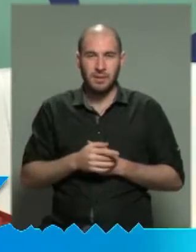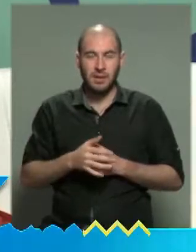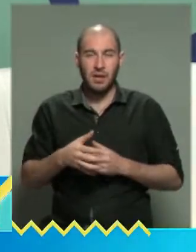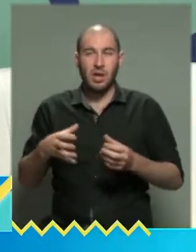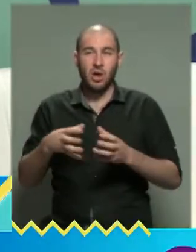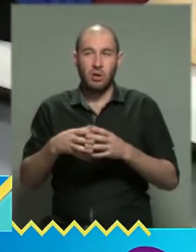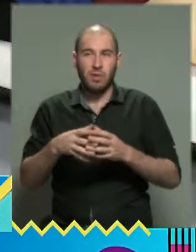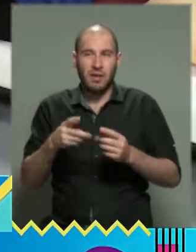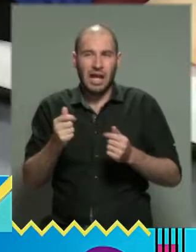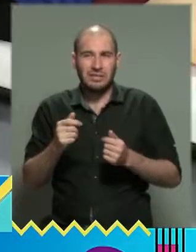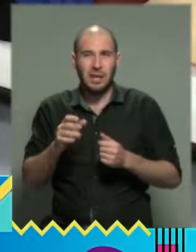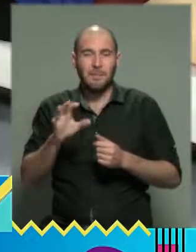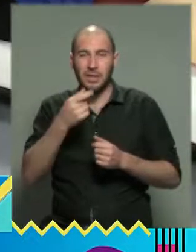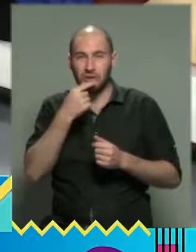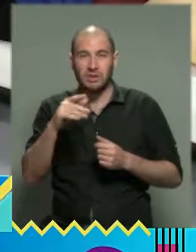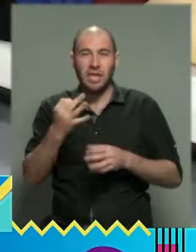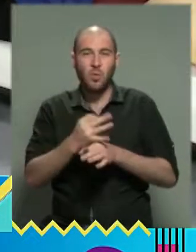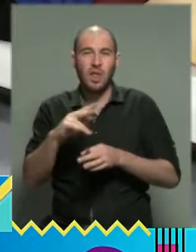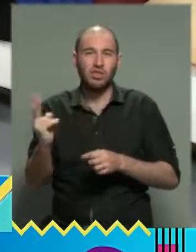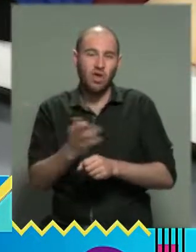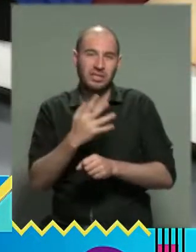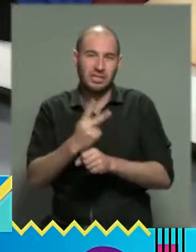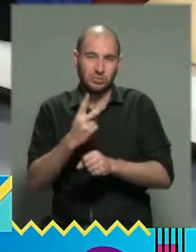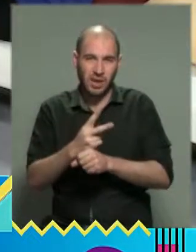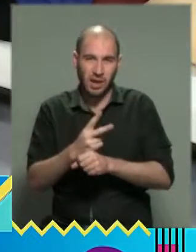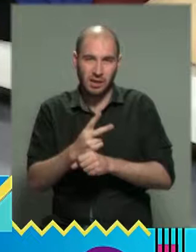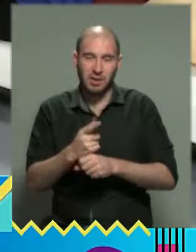de prácticamente toda la provincia, de todas las escuelas secundarias.